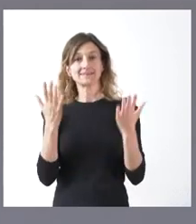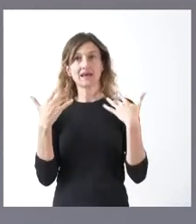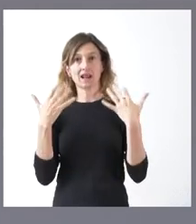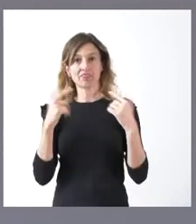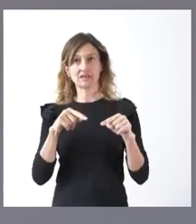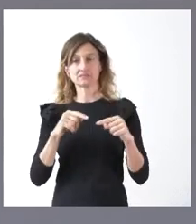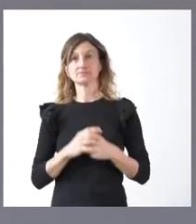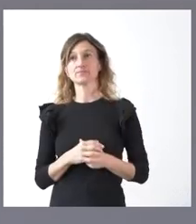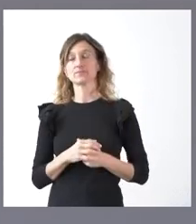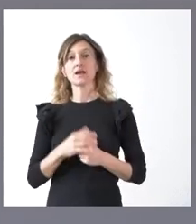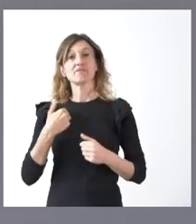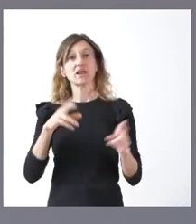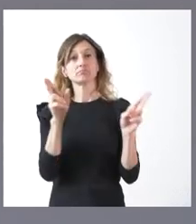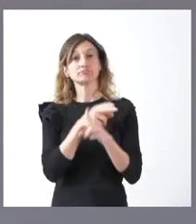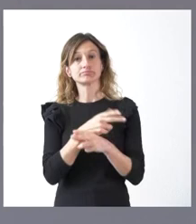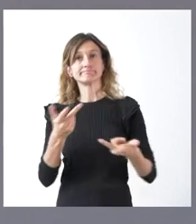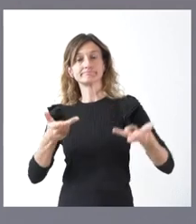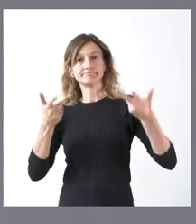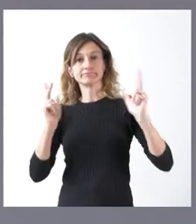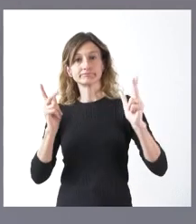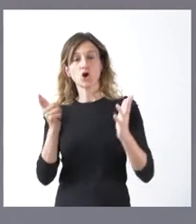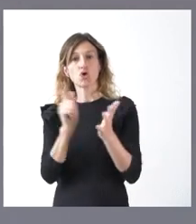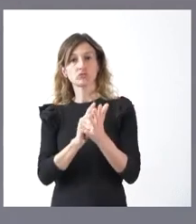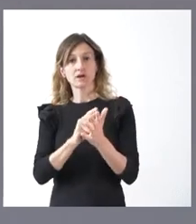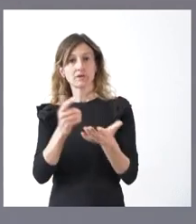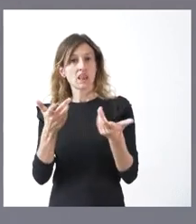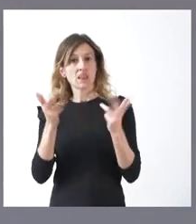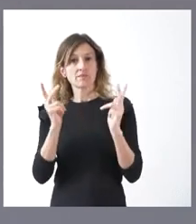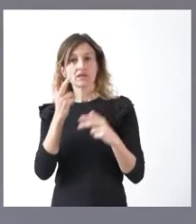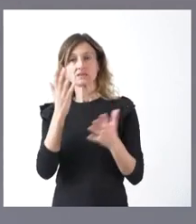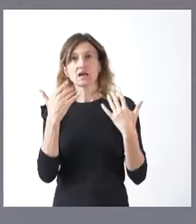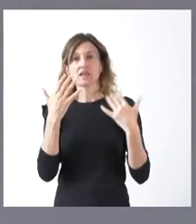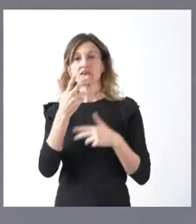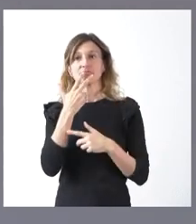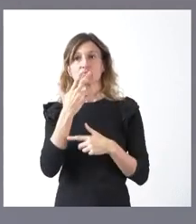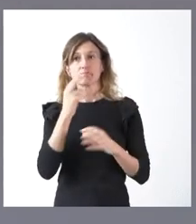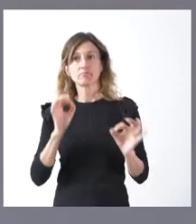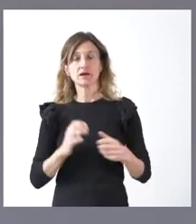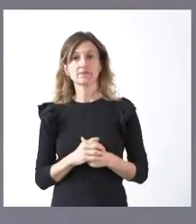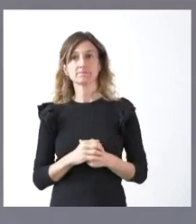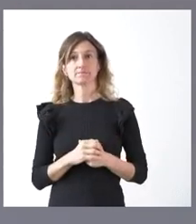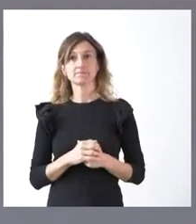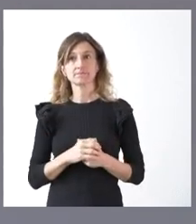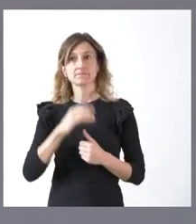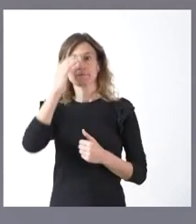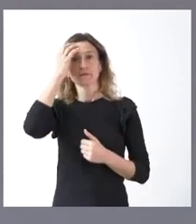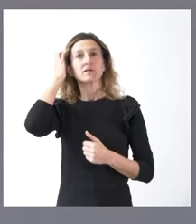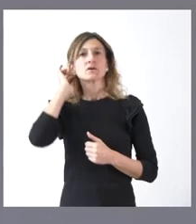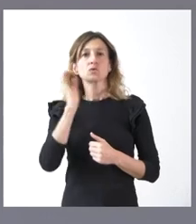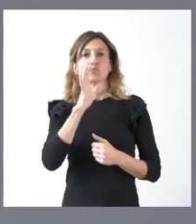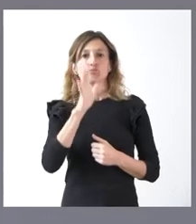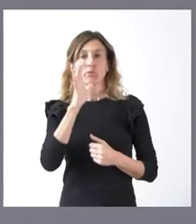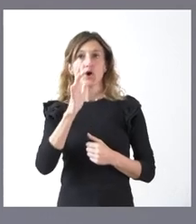por tanto dejadas sin efectos se puede volver a fumar en Terrazas al menos la normativa